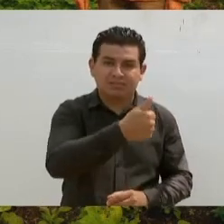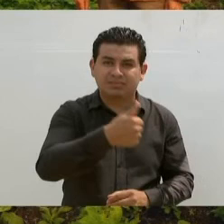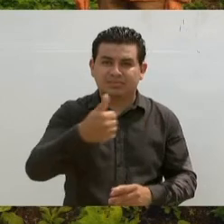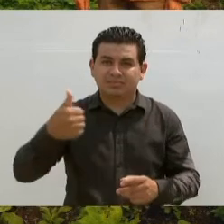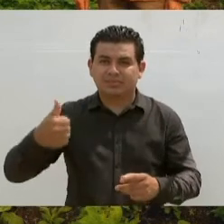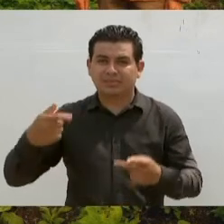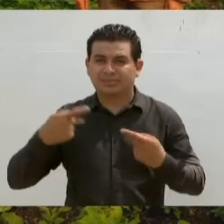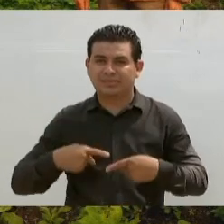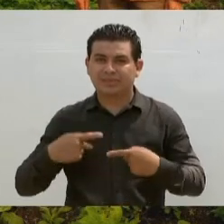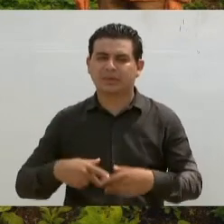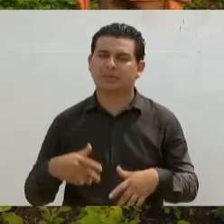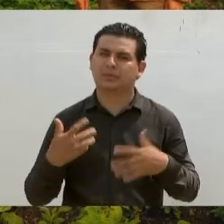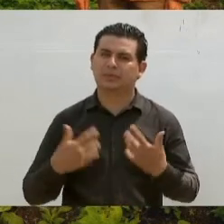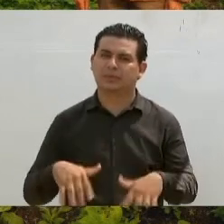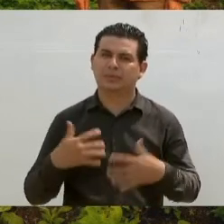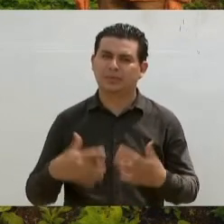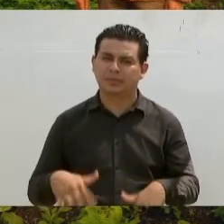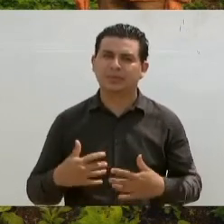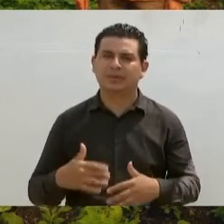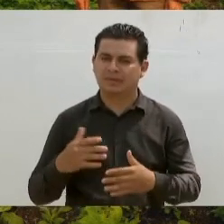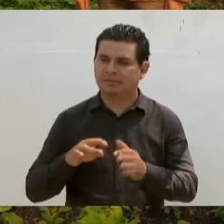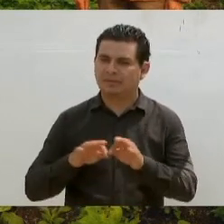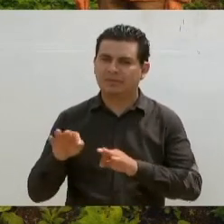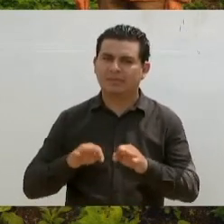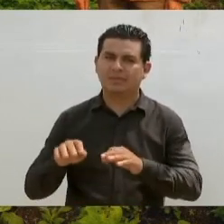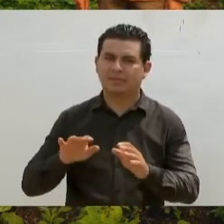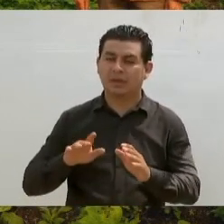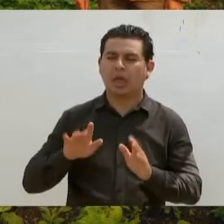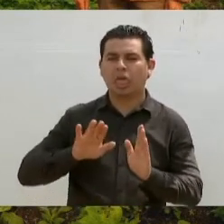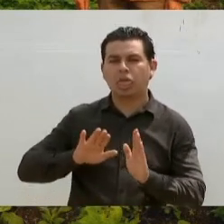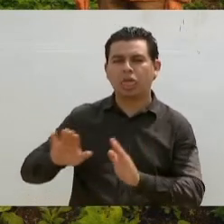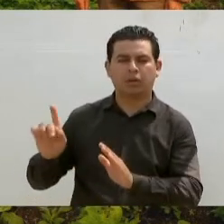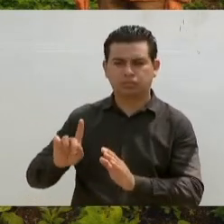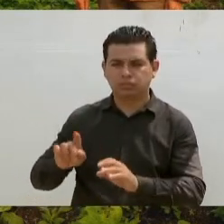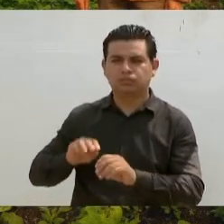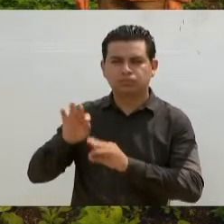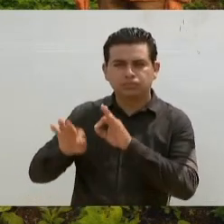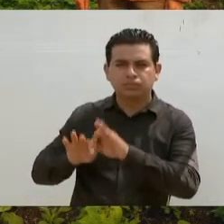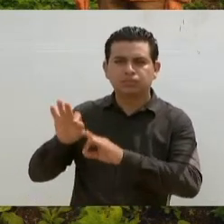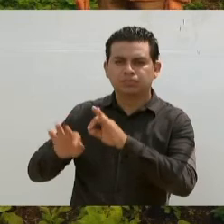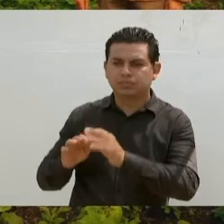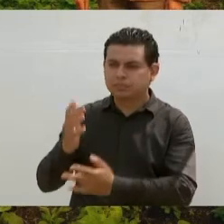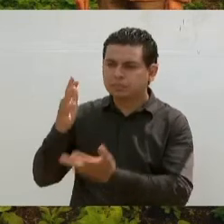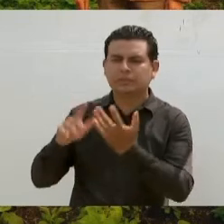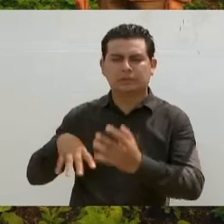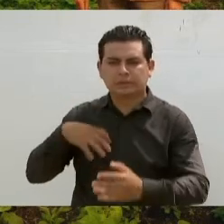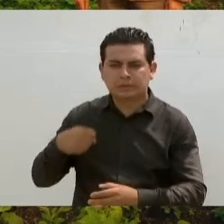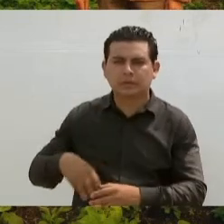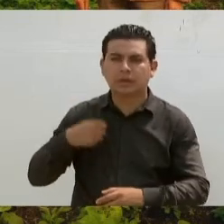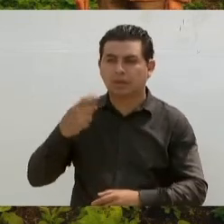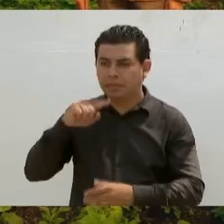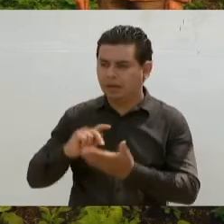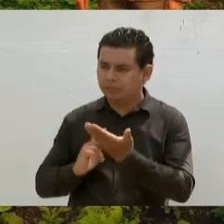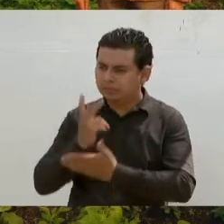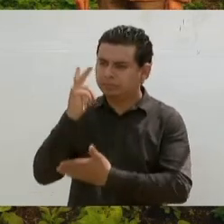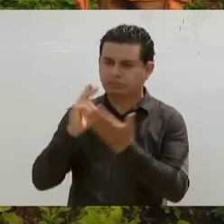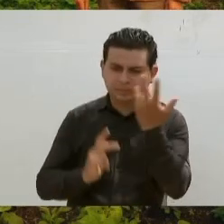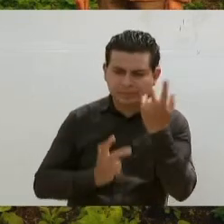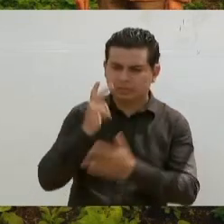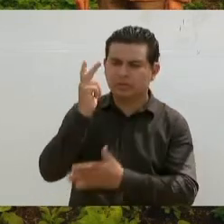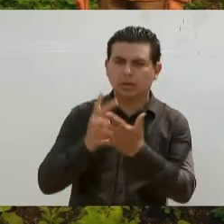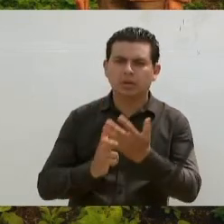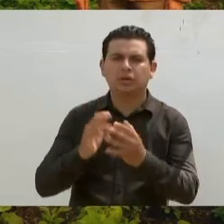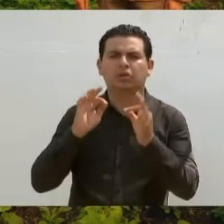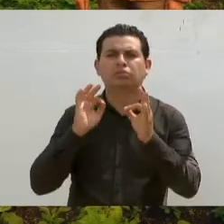árboles no se han quedado en los viveros. Los sembradores y sembradoras han trabajado intensamente para que esta producción